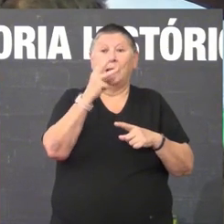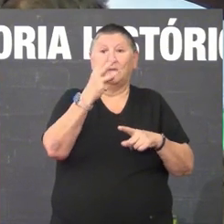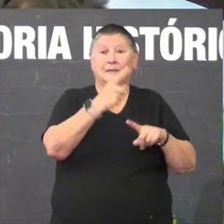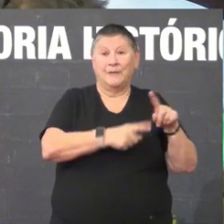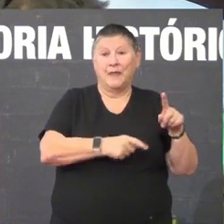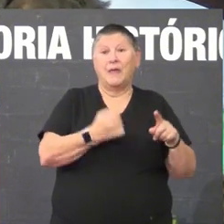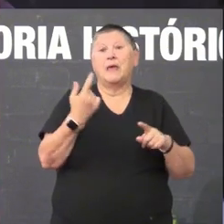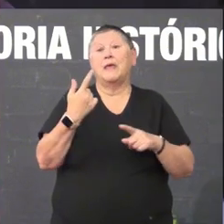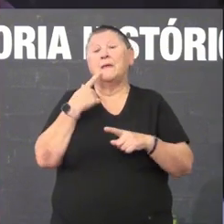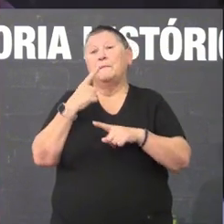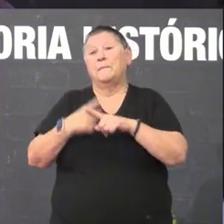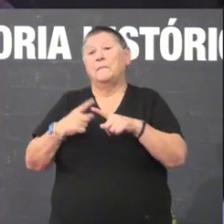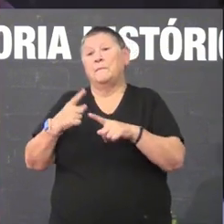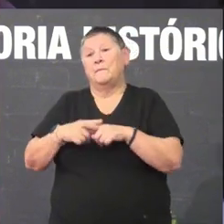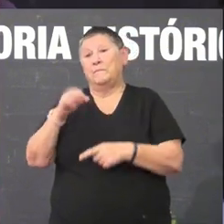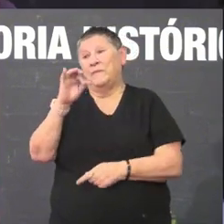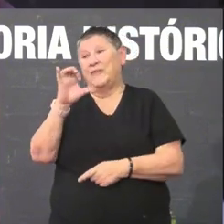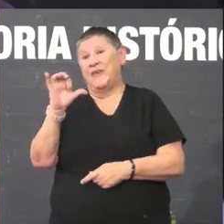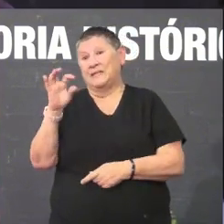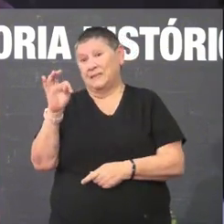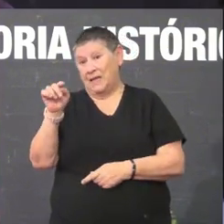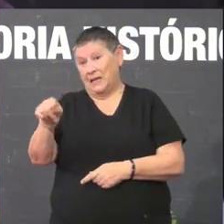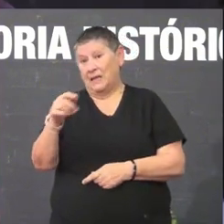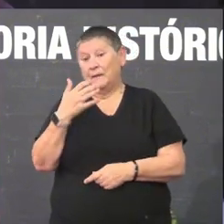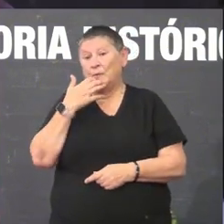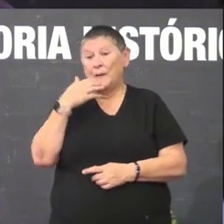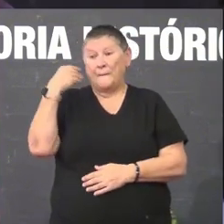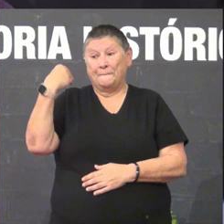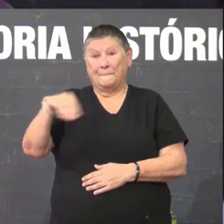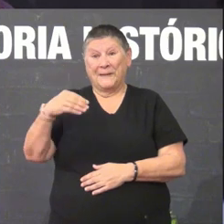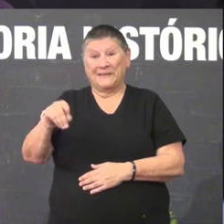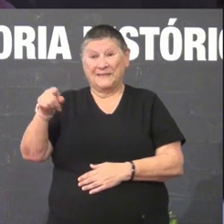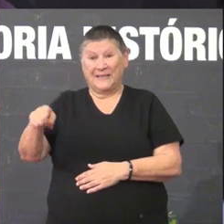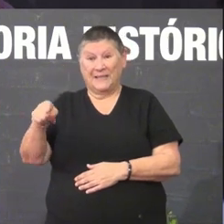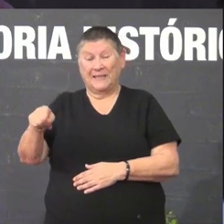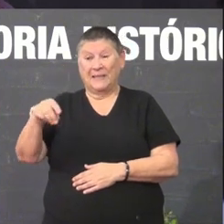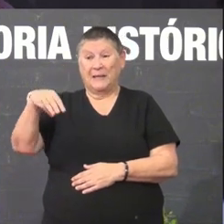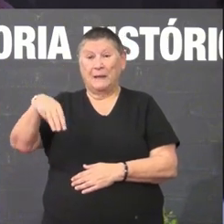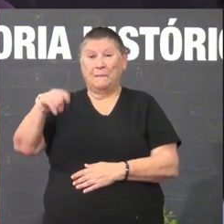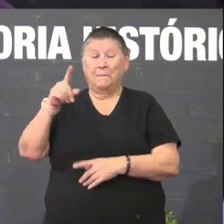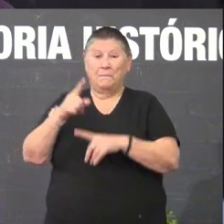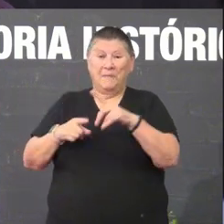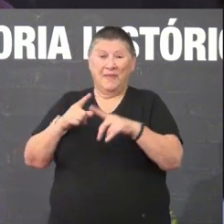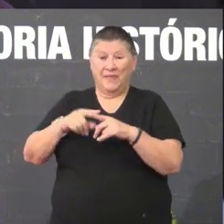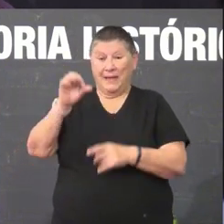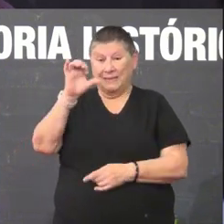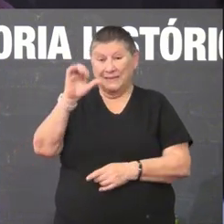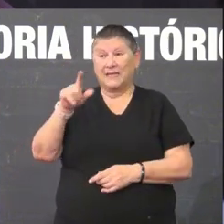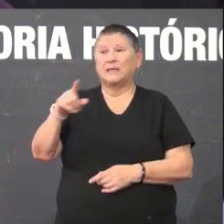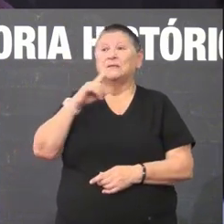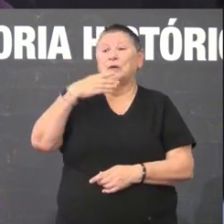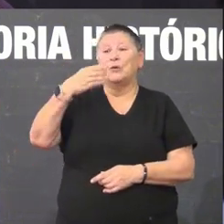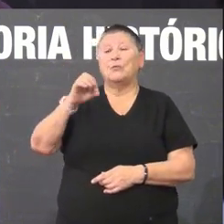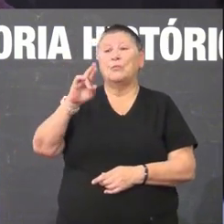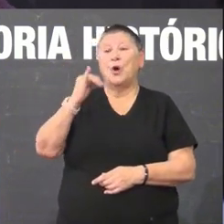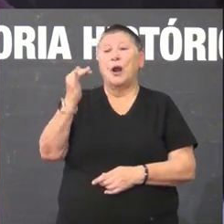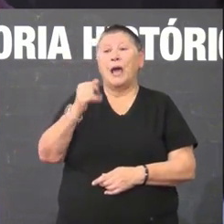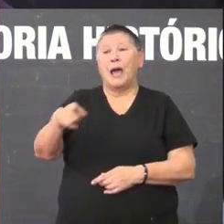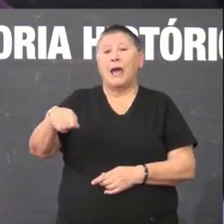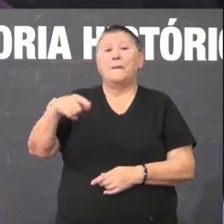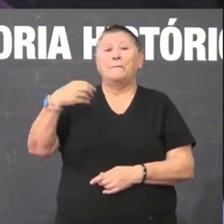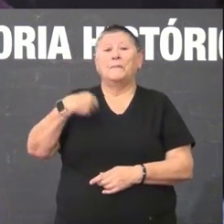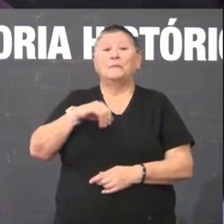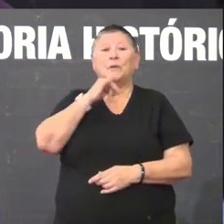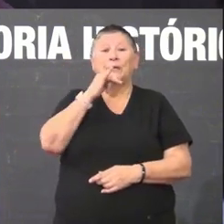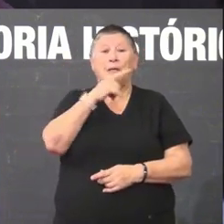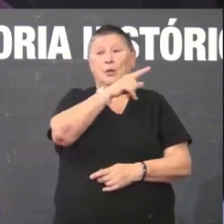por poner solo un ejemplo el presidente de mediaset es un tipo que se llama Borja Prado Borja Prado es hijo de Manuel Prado y